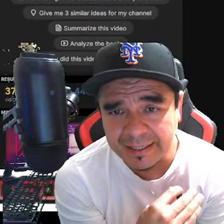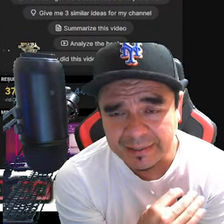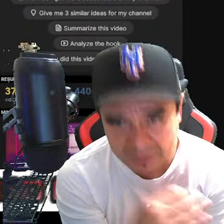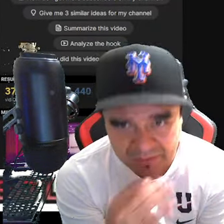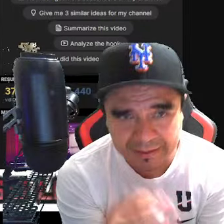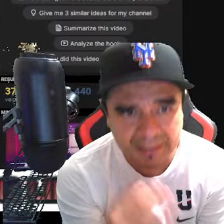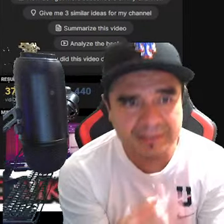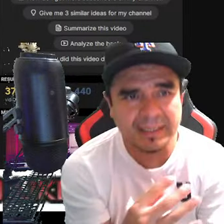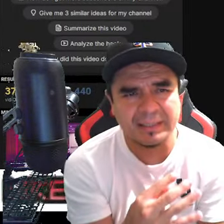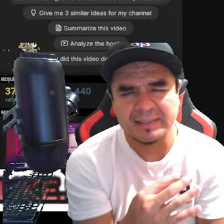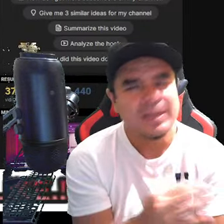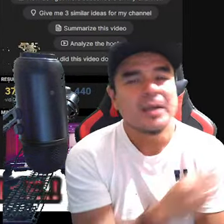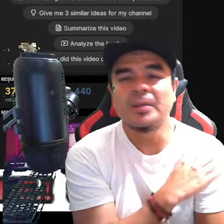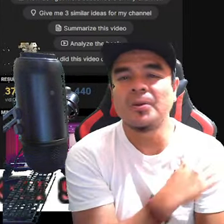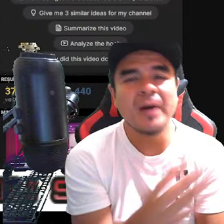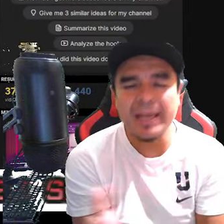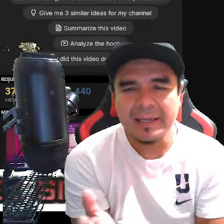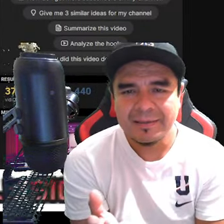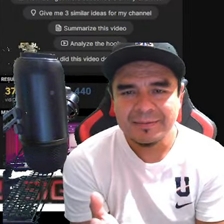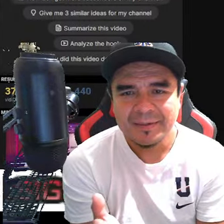grandes, de los canales grandes,